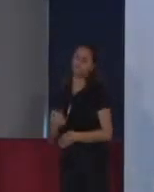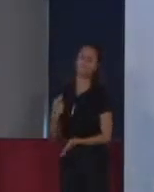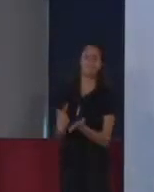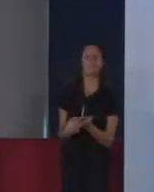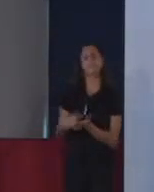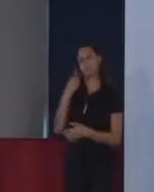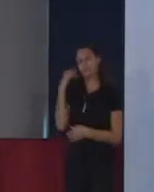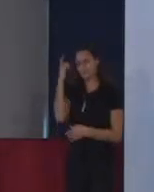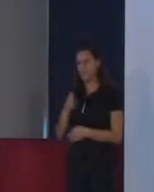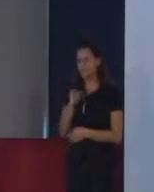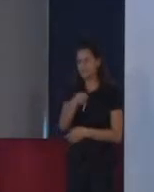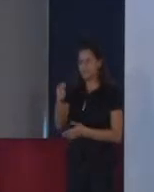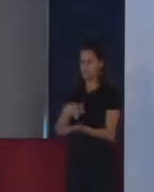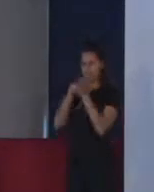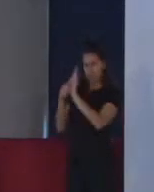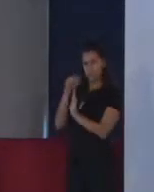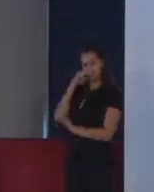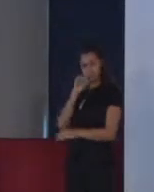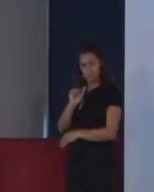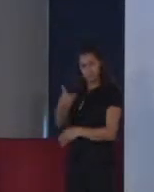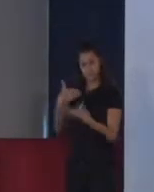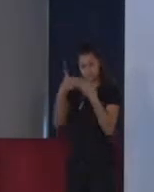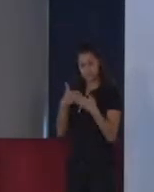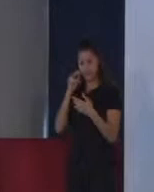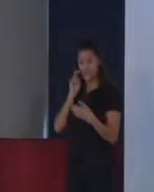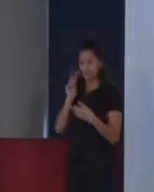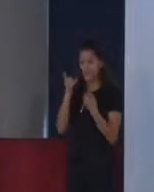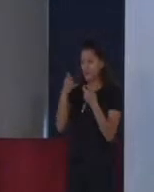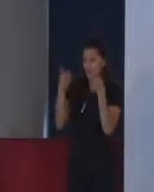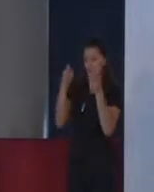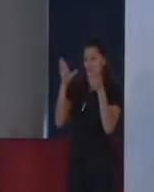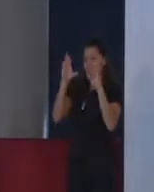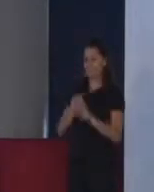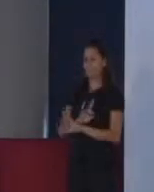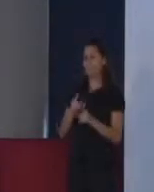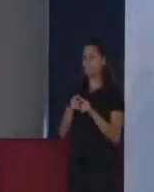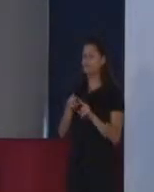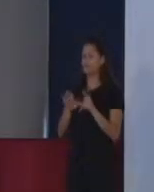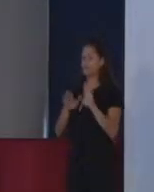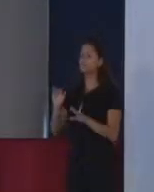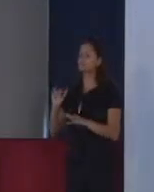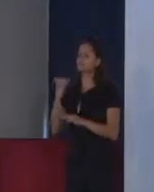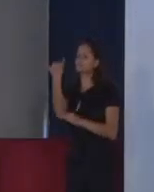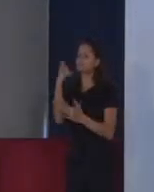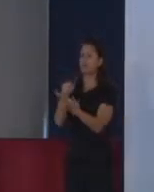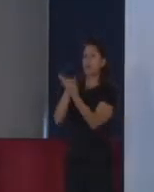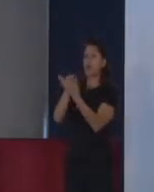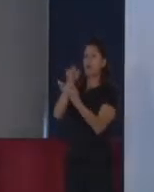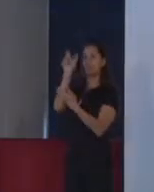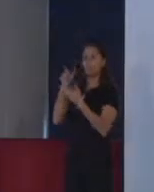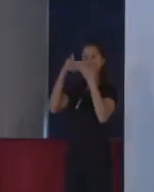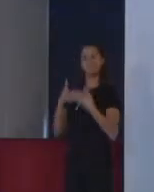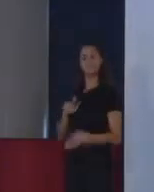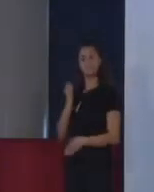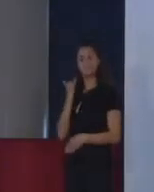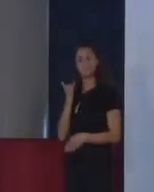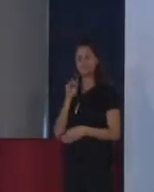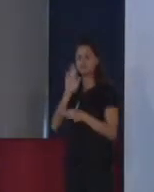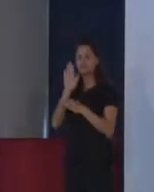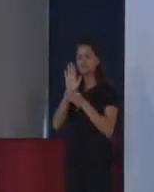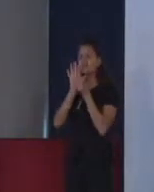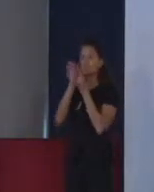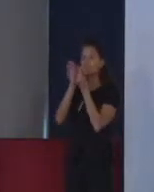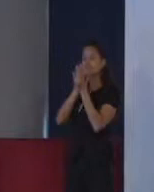la publicidad, de pronto ya no está en medios en este momento, pero sale una persona con discapacidad. Los medios de comunicación hacen que